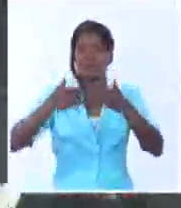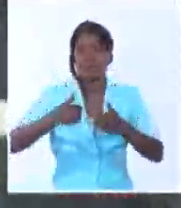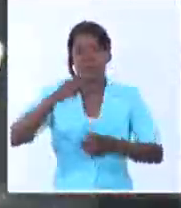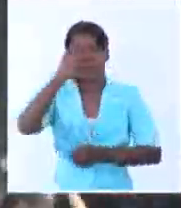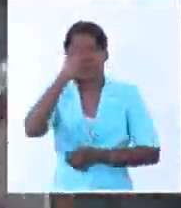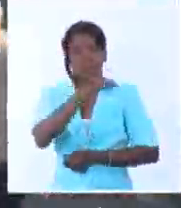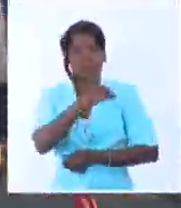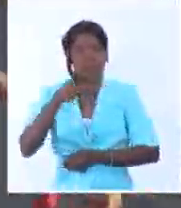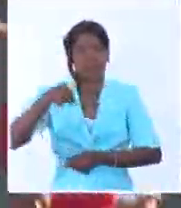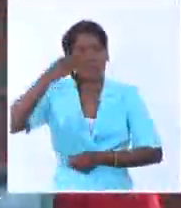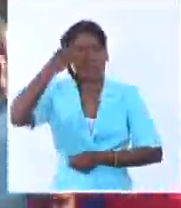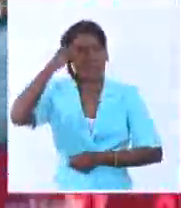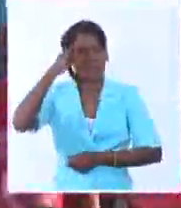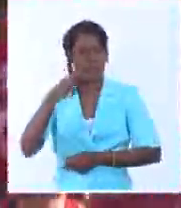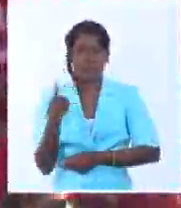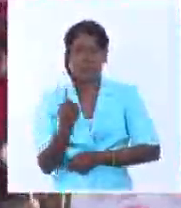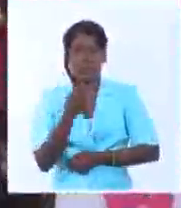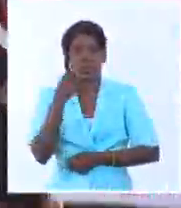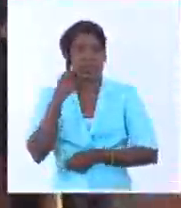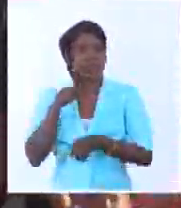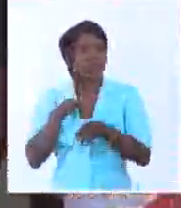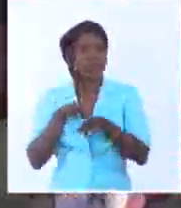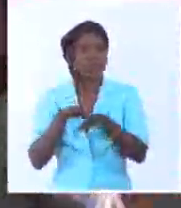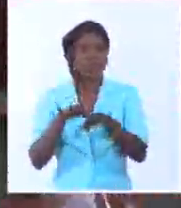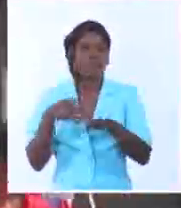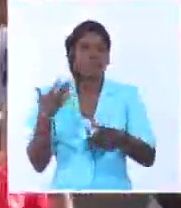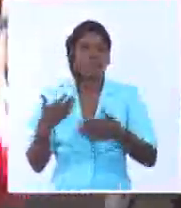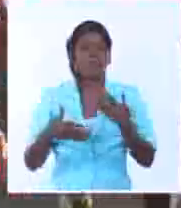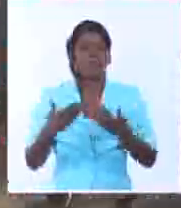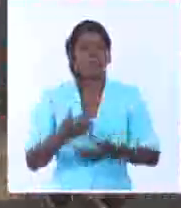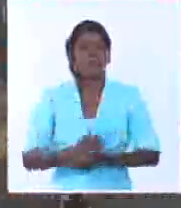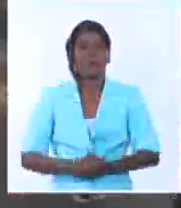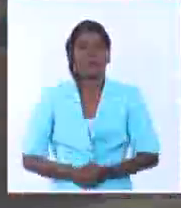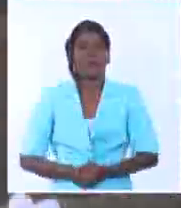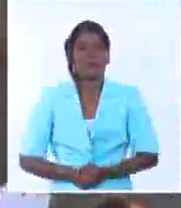del Sur a la fiesta de todo el proletariado. Roxana Martínez, Sistema Informativo de la Televisión.